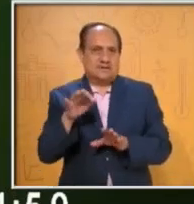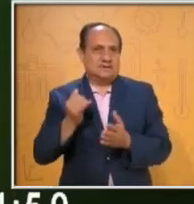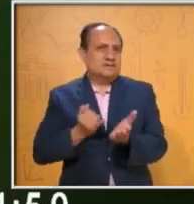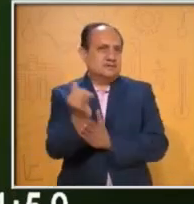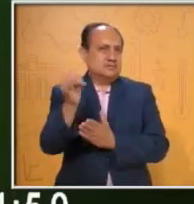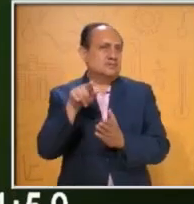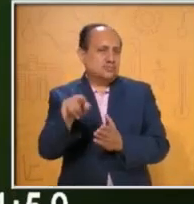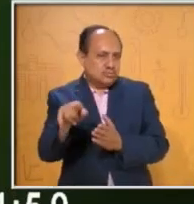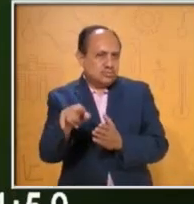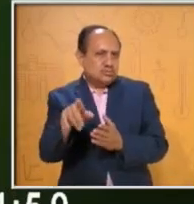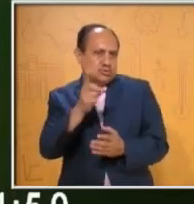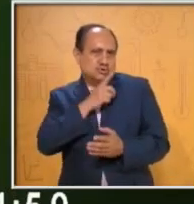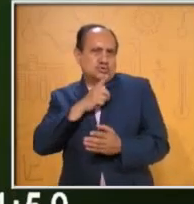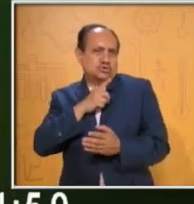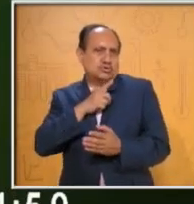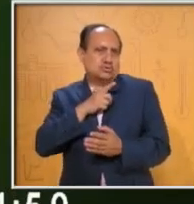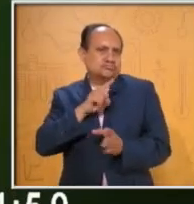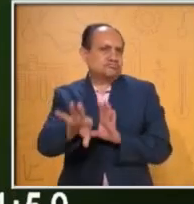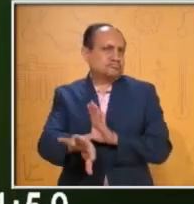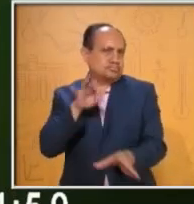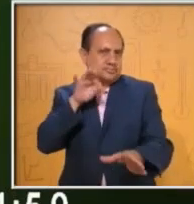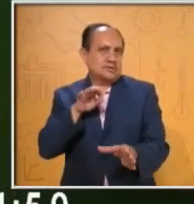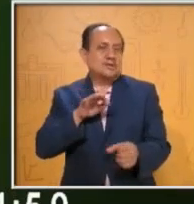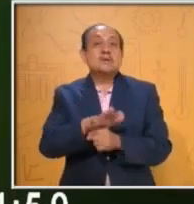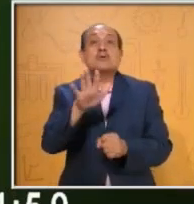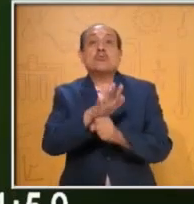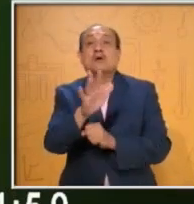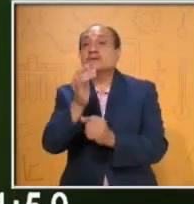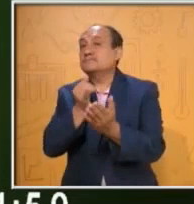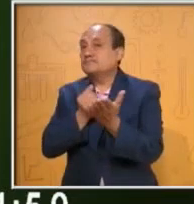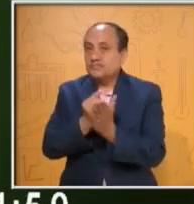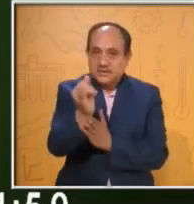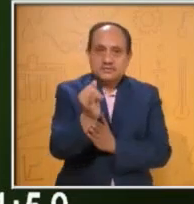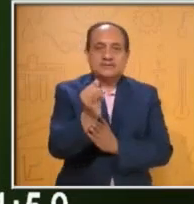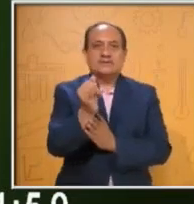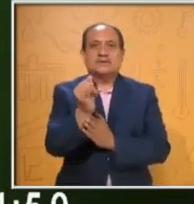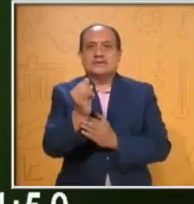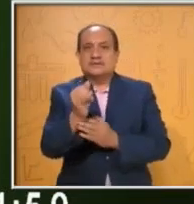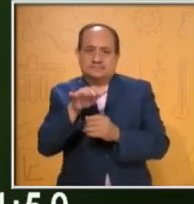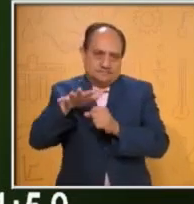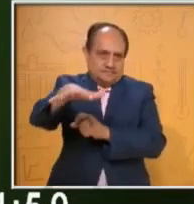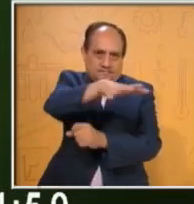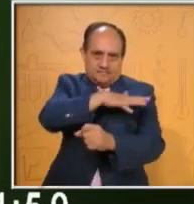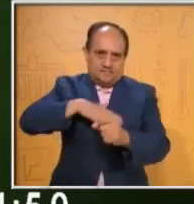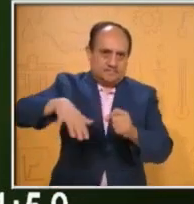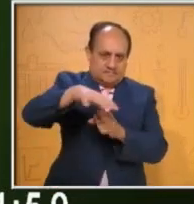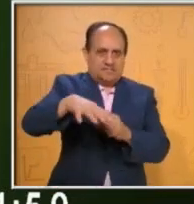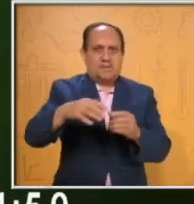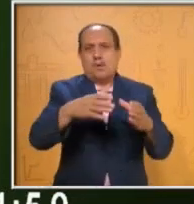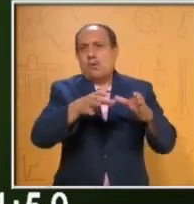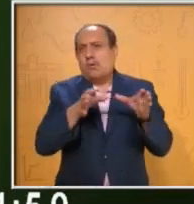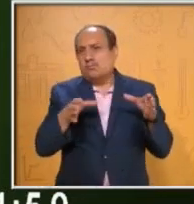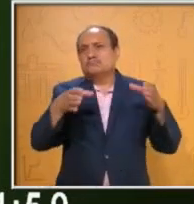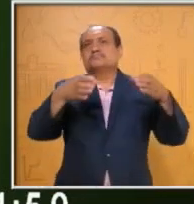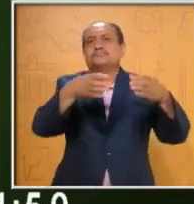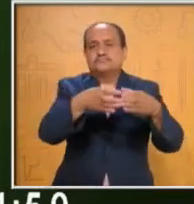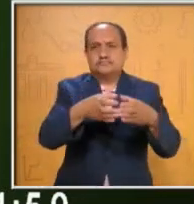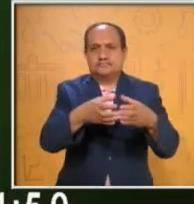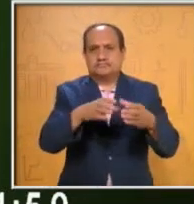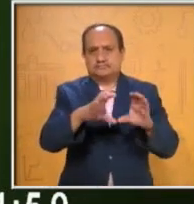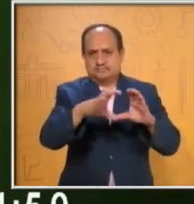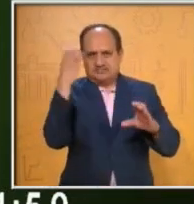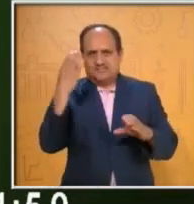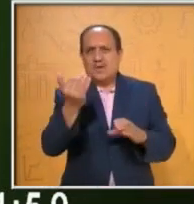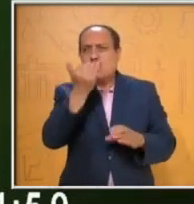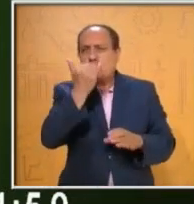puedas tomar tú solo y cuáles tienen que ser tomadas de forma colectiva. Por ejemplo, algunas imágenes, muy bien. ¿Qué